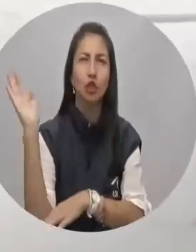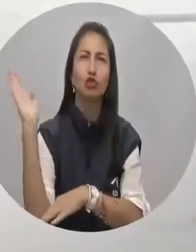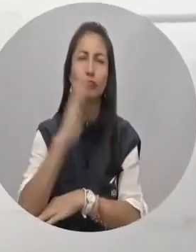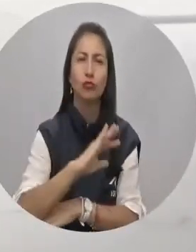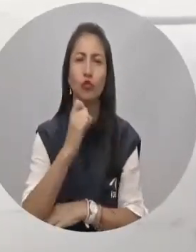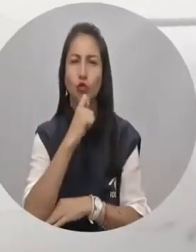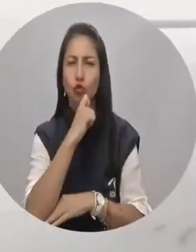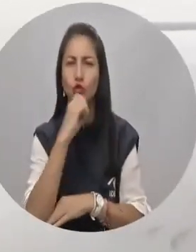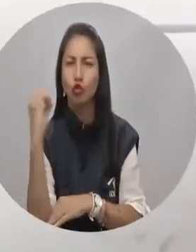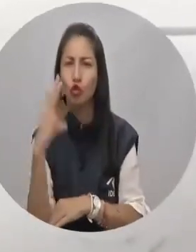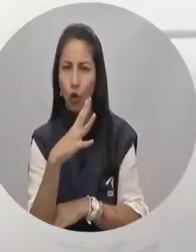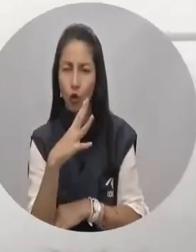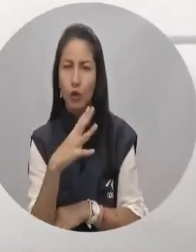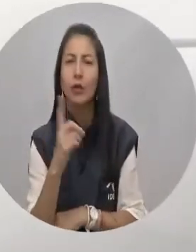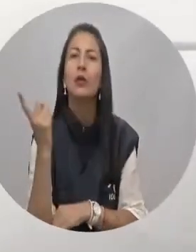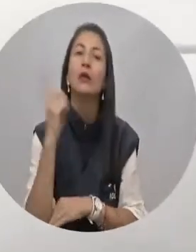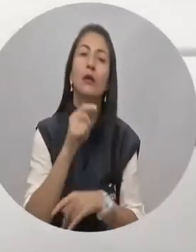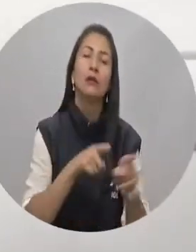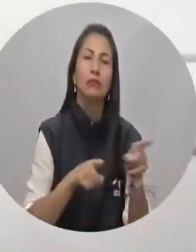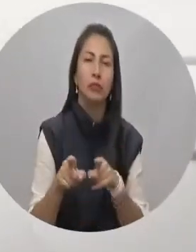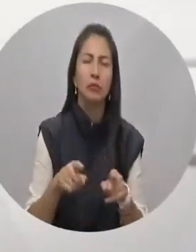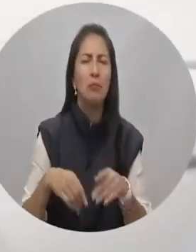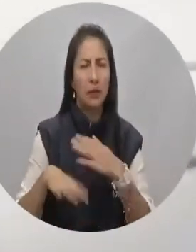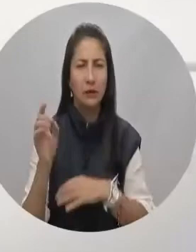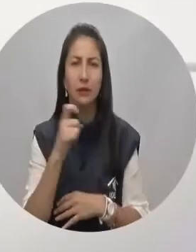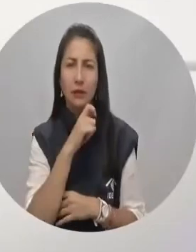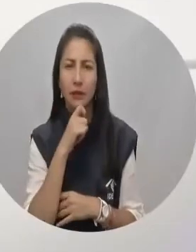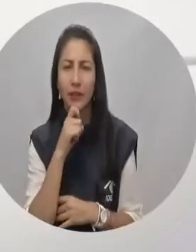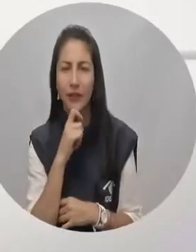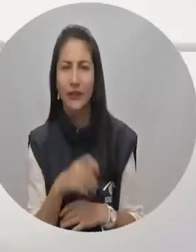sol, con nubes en algunos sectores pero con tiempo seco.